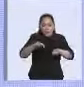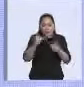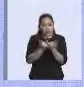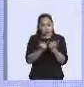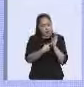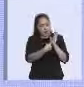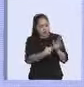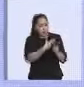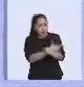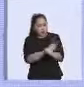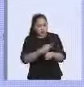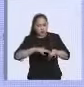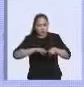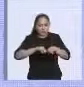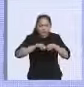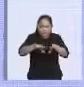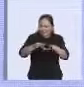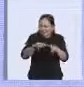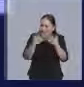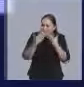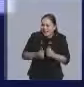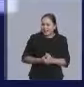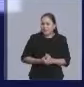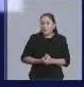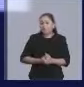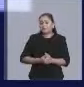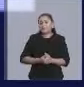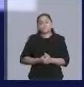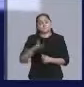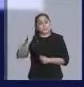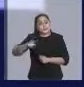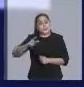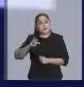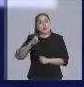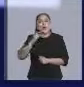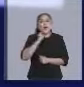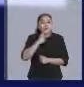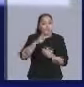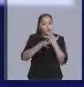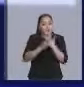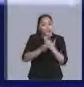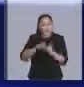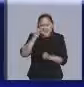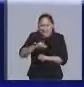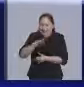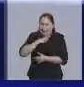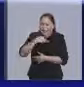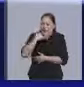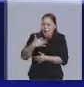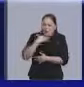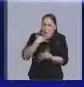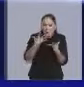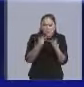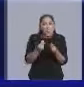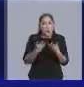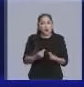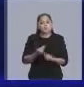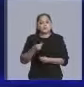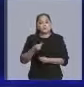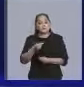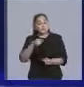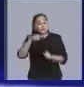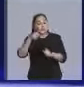cercanos. Segundo, coincido, eso sí, en el diagnóstico con Andrés Manuel. Hay muchísima corrupción. La solución es un fiscal